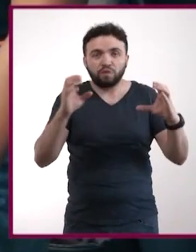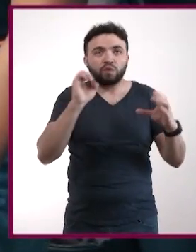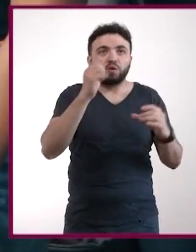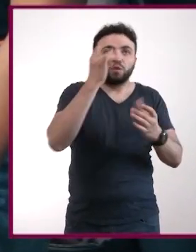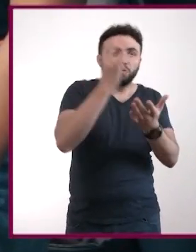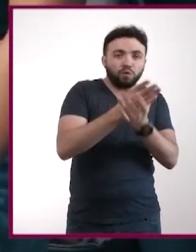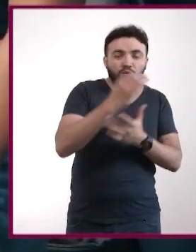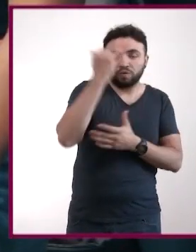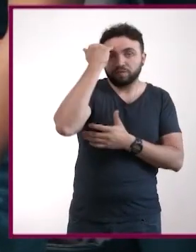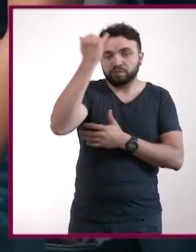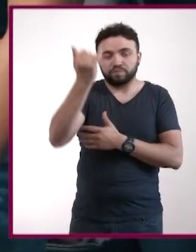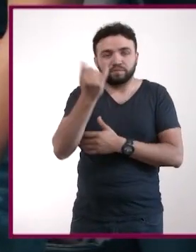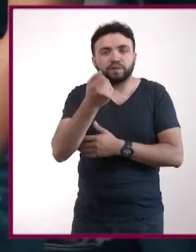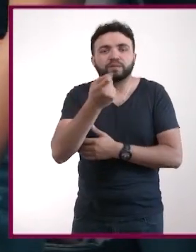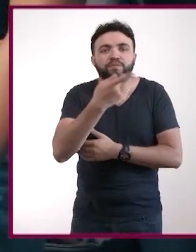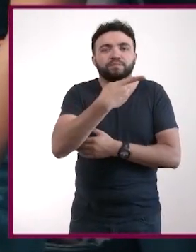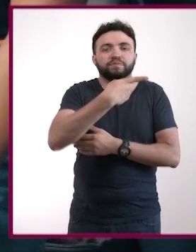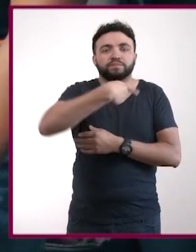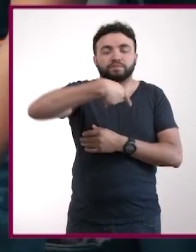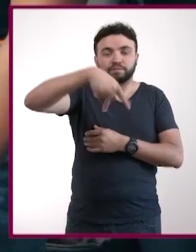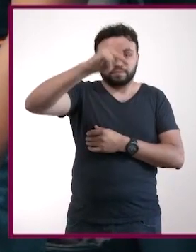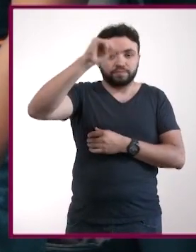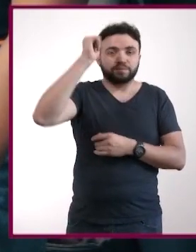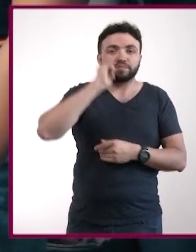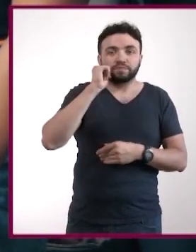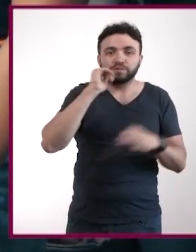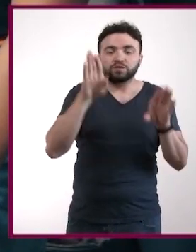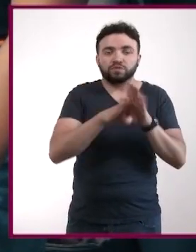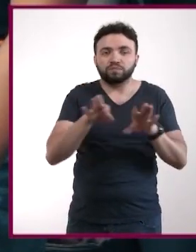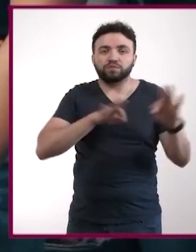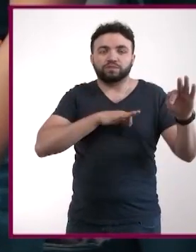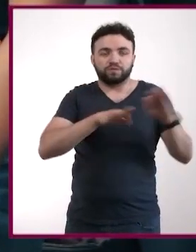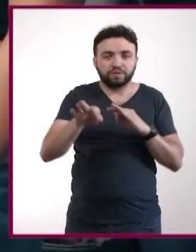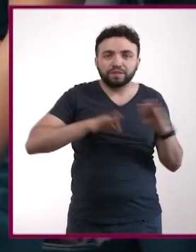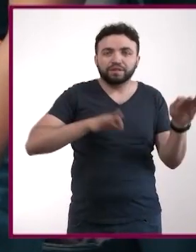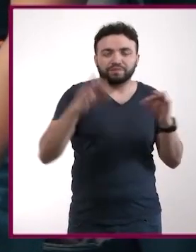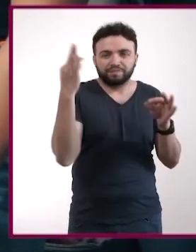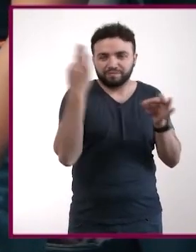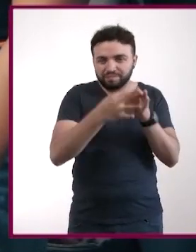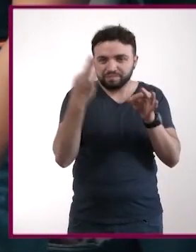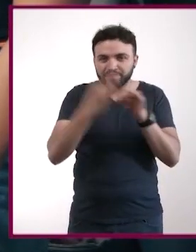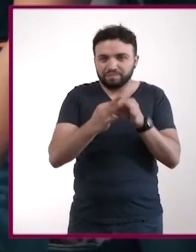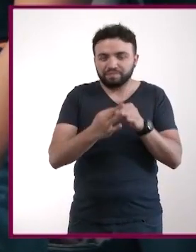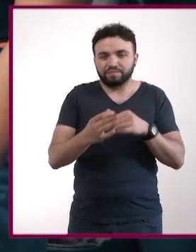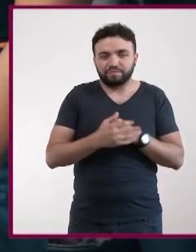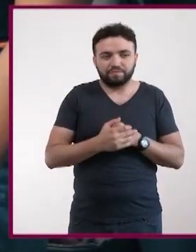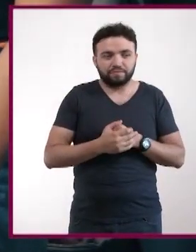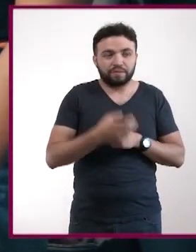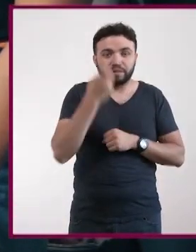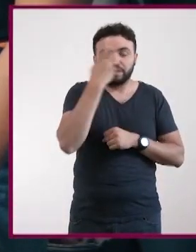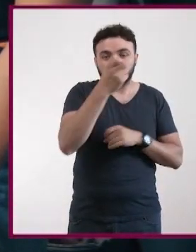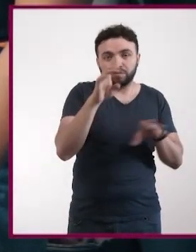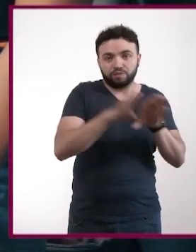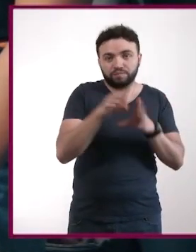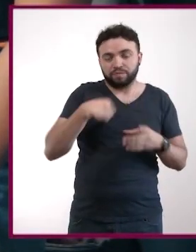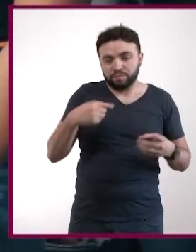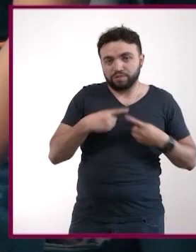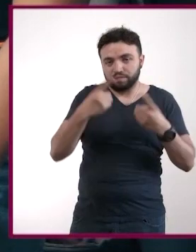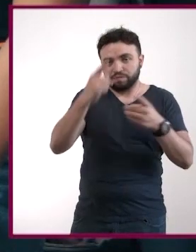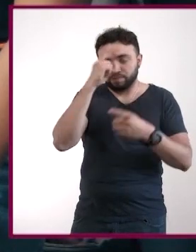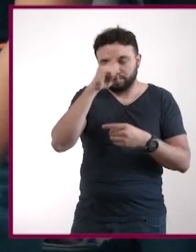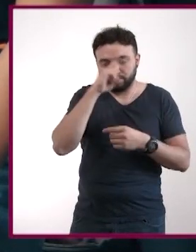idea, pero que sí, que sea constante. Eso es como el...